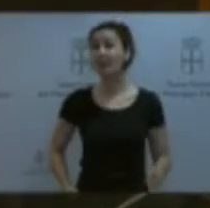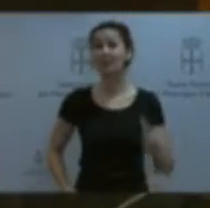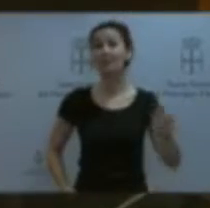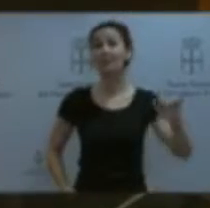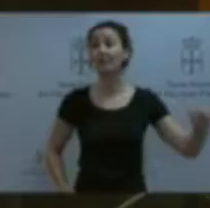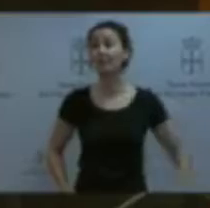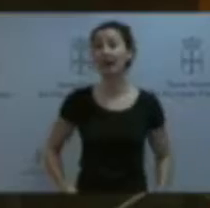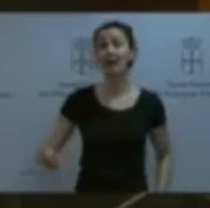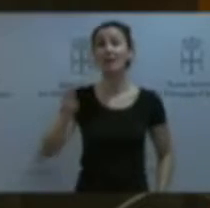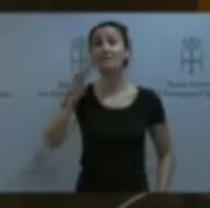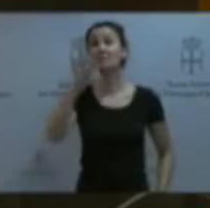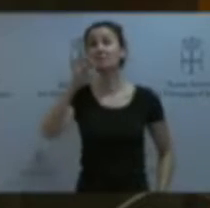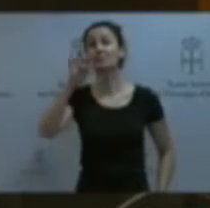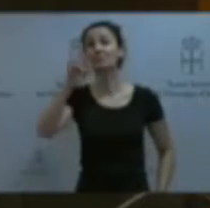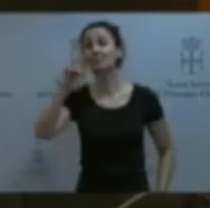Postigo.